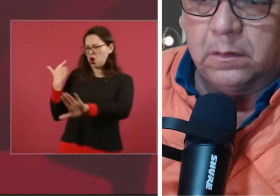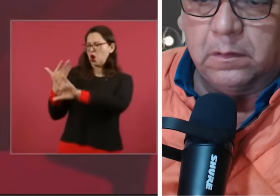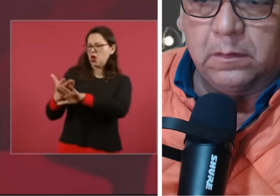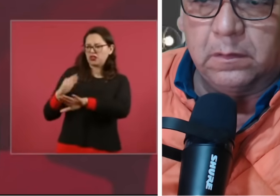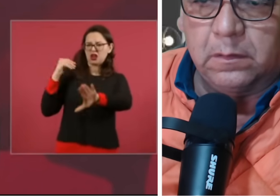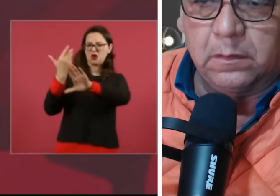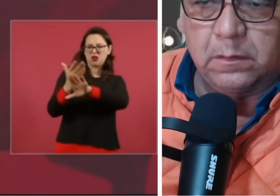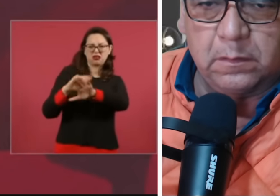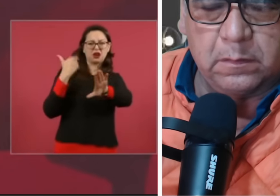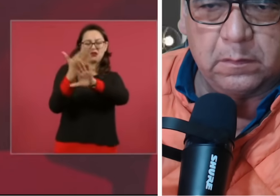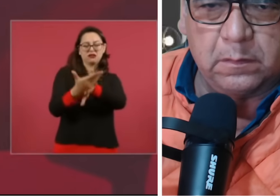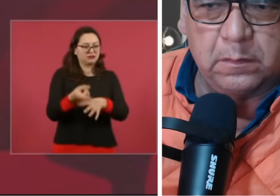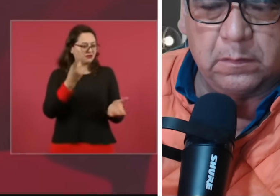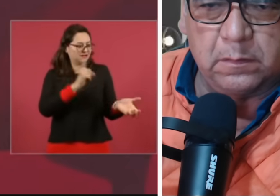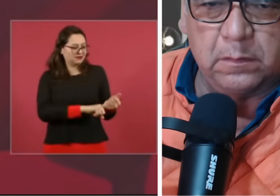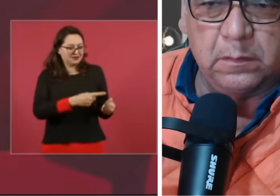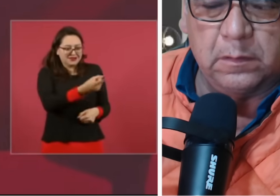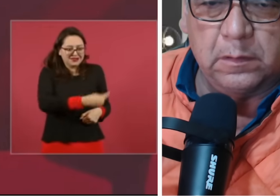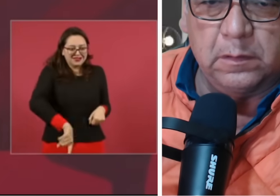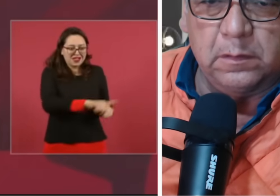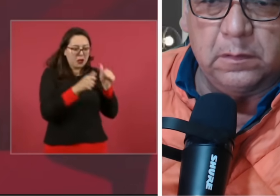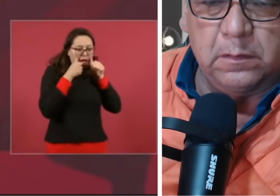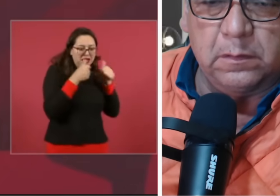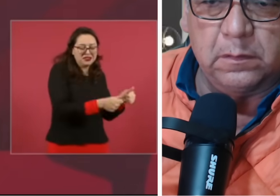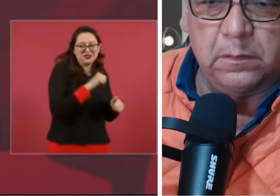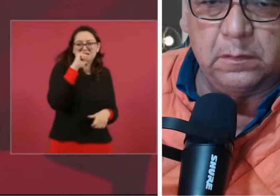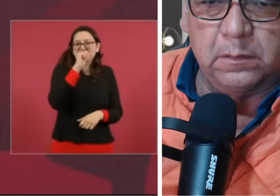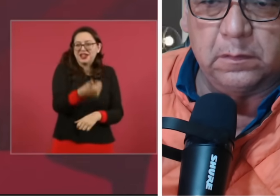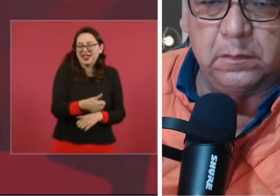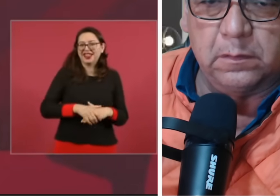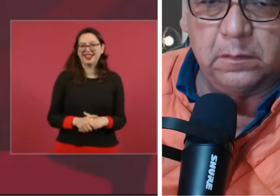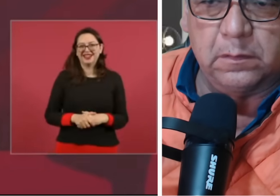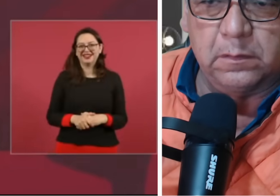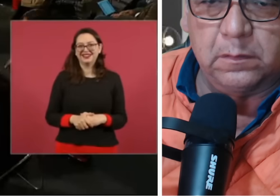cuando yo considero que es un problema social